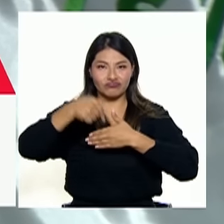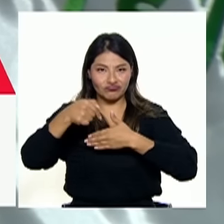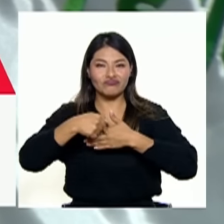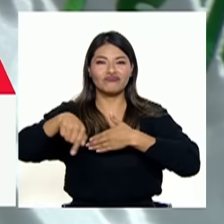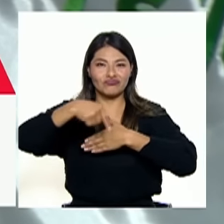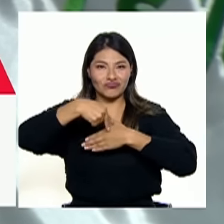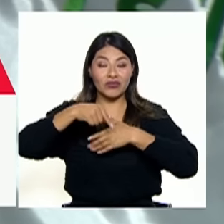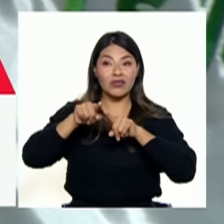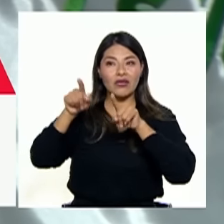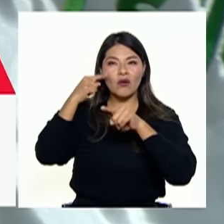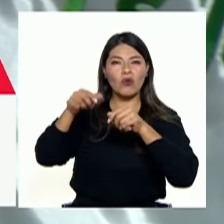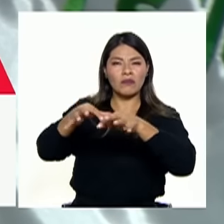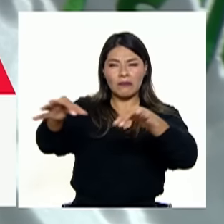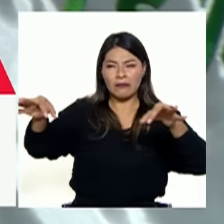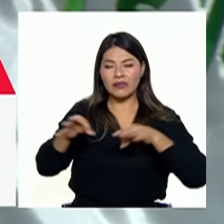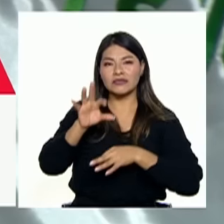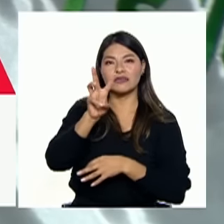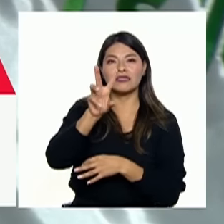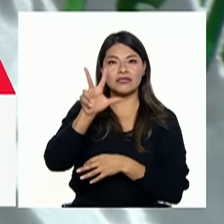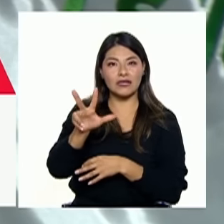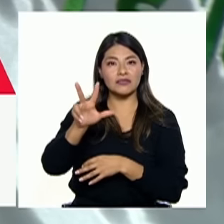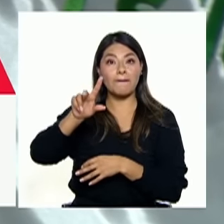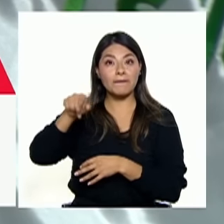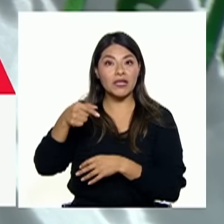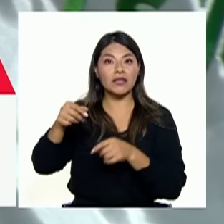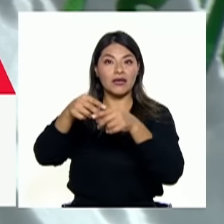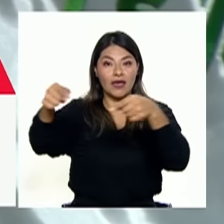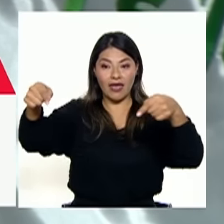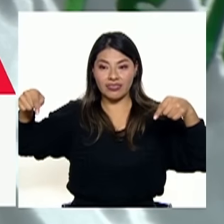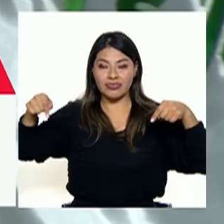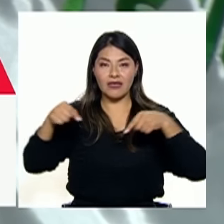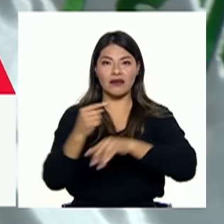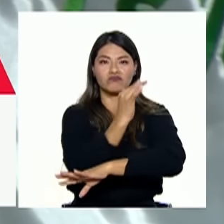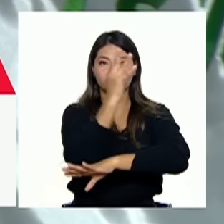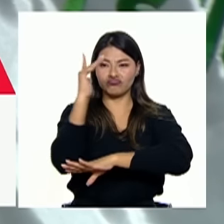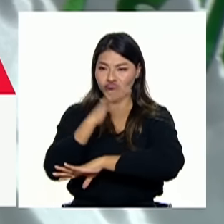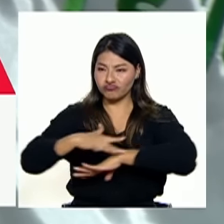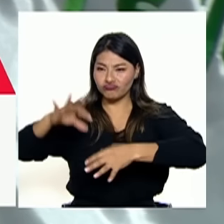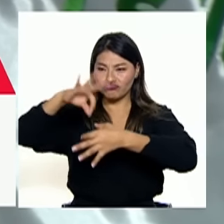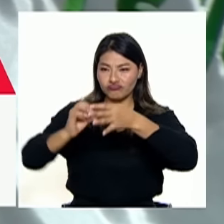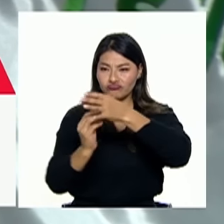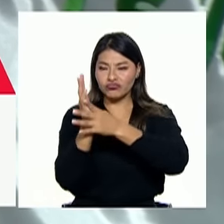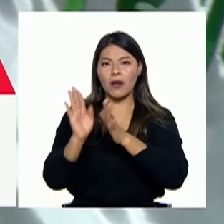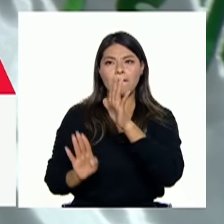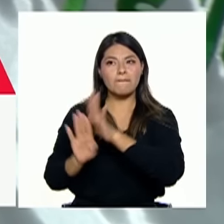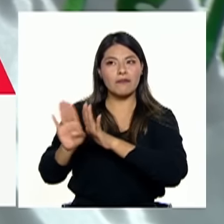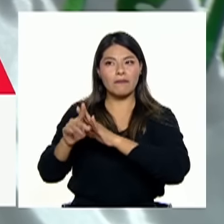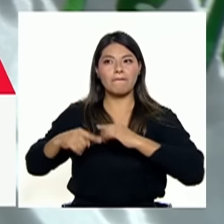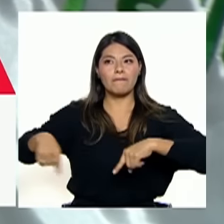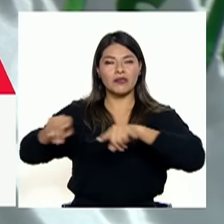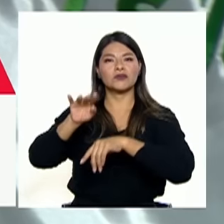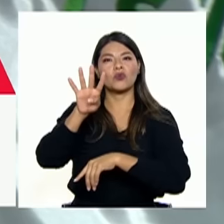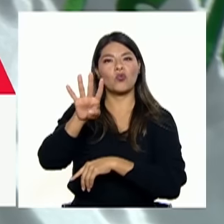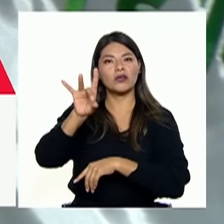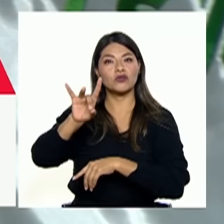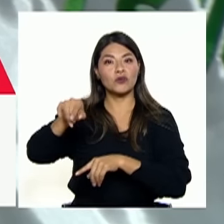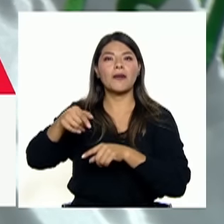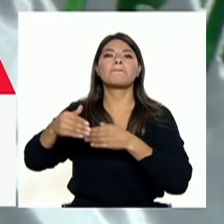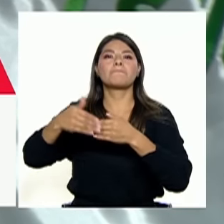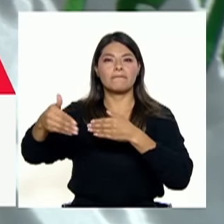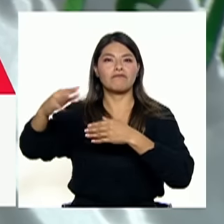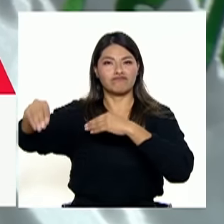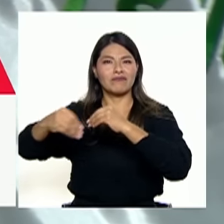de 60.000 hectáreas a la actividad agrícola y mejorará las condiciones de otras 48.000. La ejecución del proyecto minero